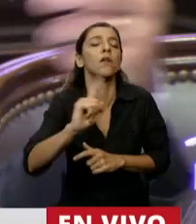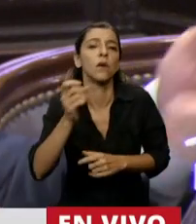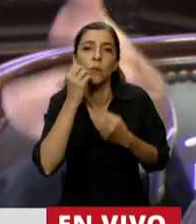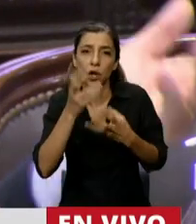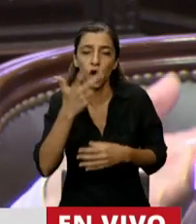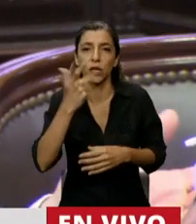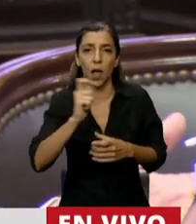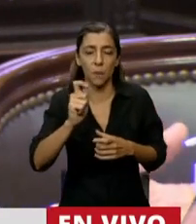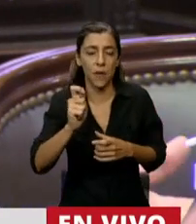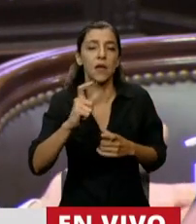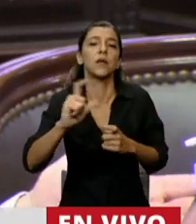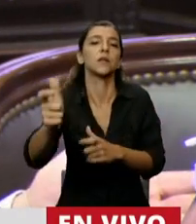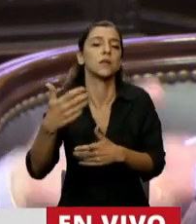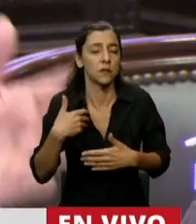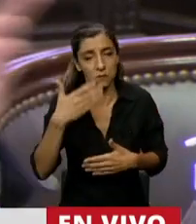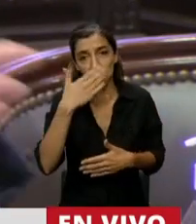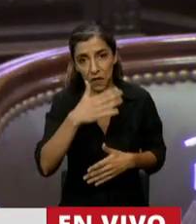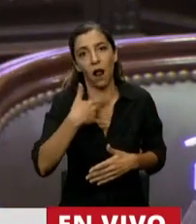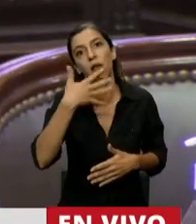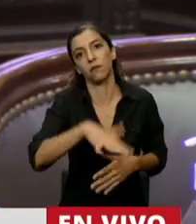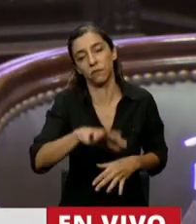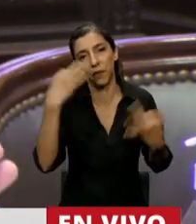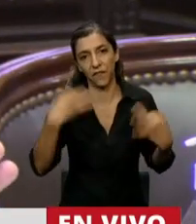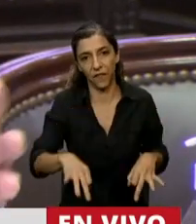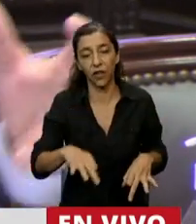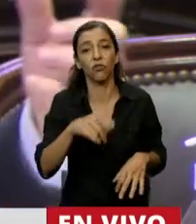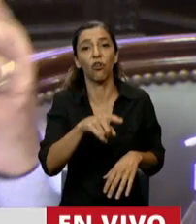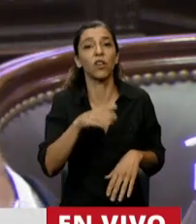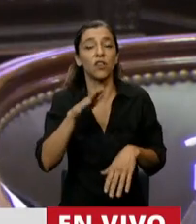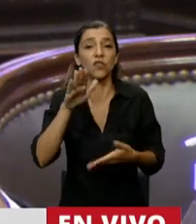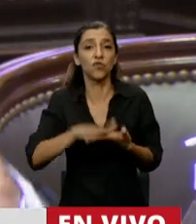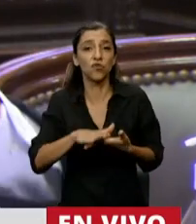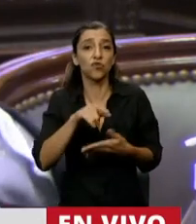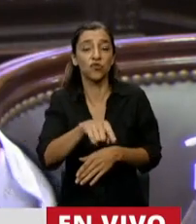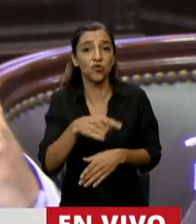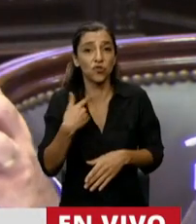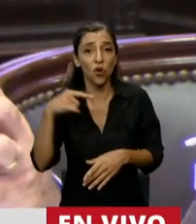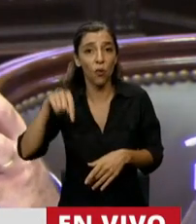con esto de los adelantos que le dieron el 2020? ¿Lo van a tomar a cuenta? No, echaron para